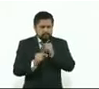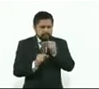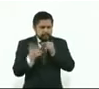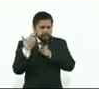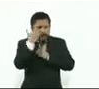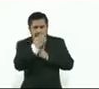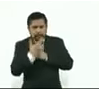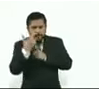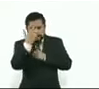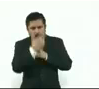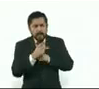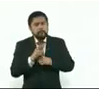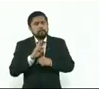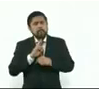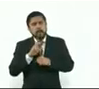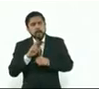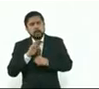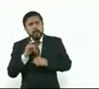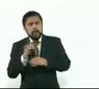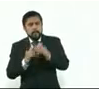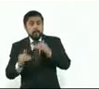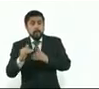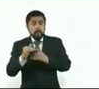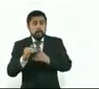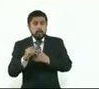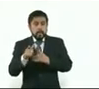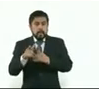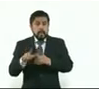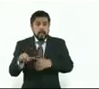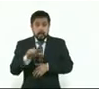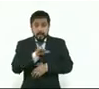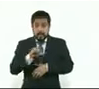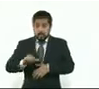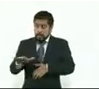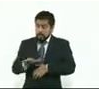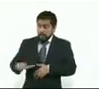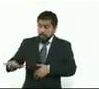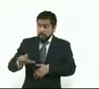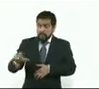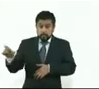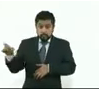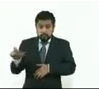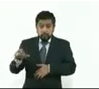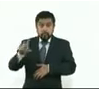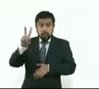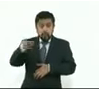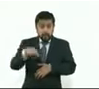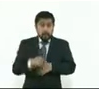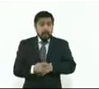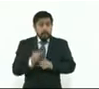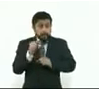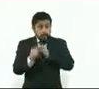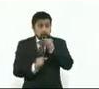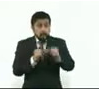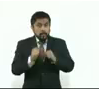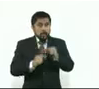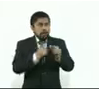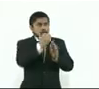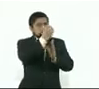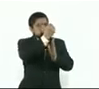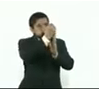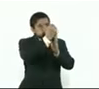Xochimilco ha ido a la baja en muchos de los delitos que se tienen siempre por